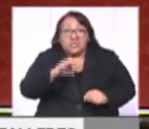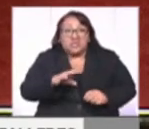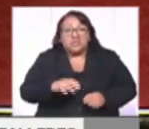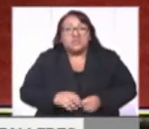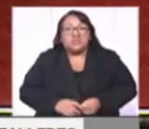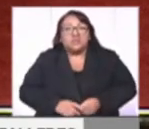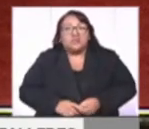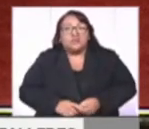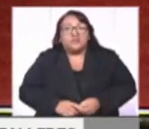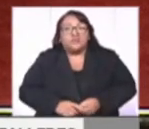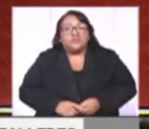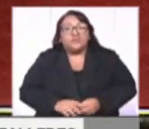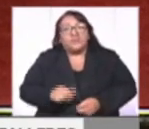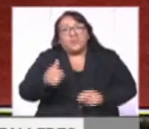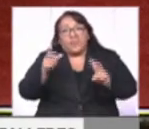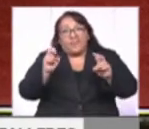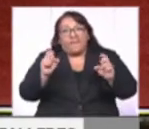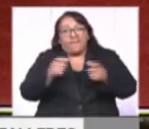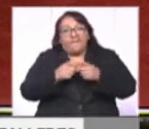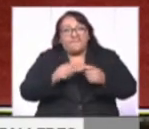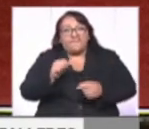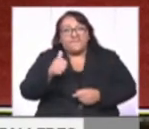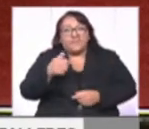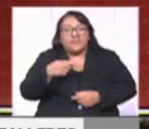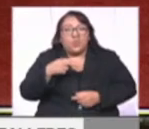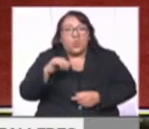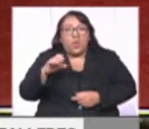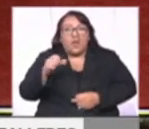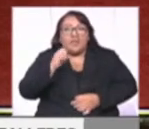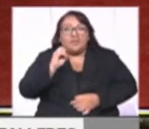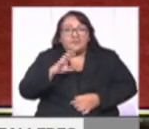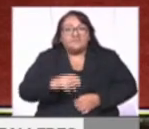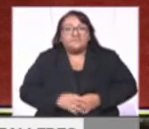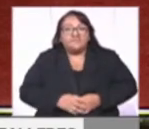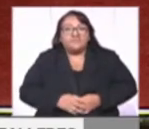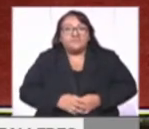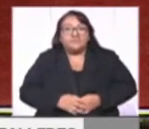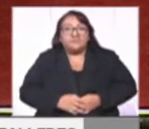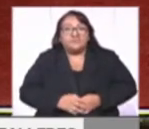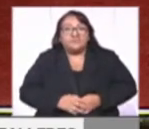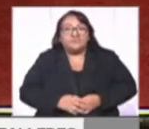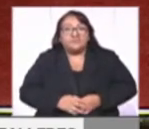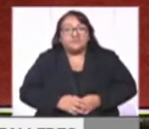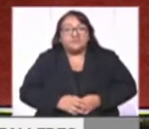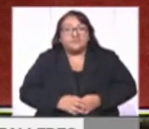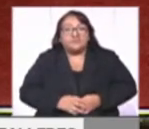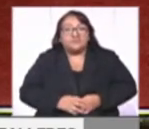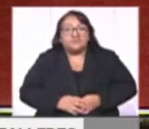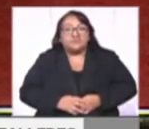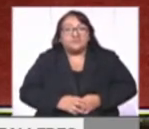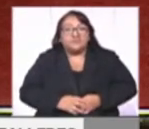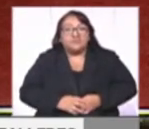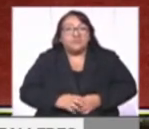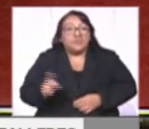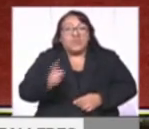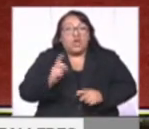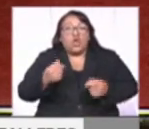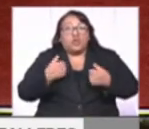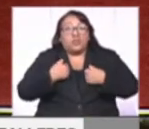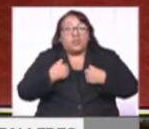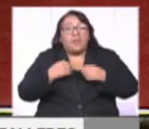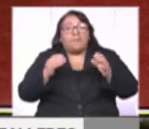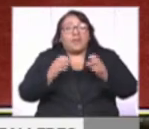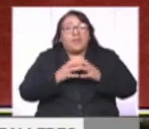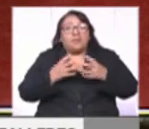ahí es otro tema que el congresista Salguana manifiesta, ya no es microempresario el que tiene 9